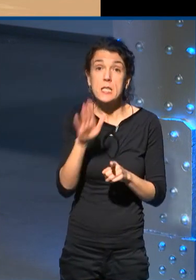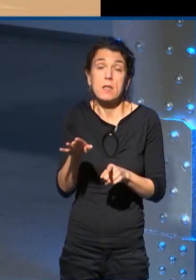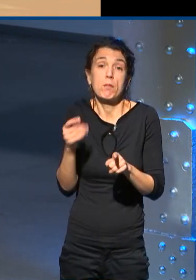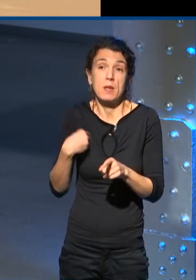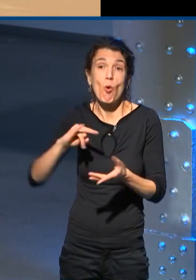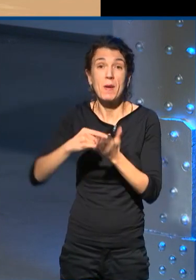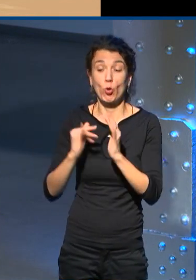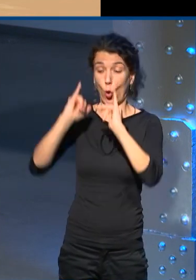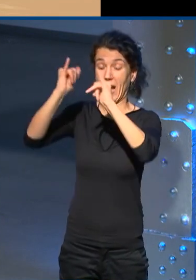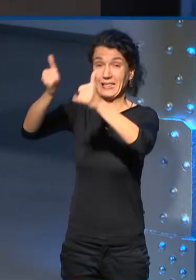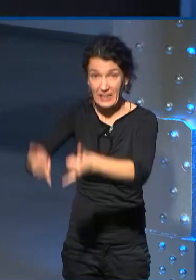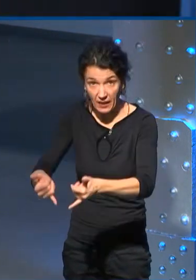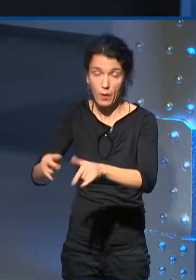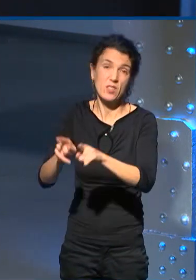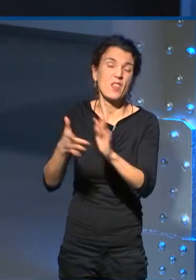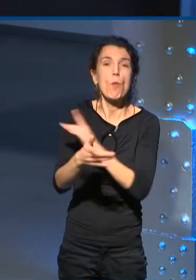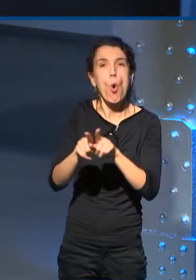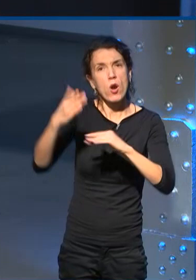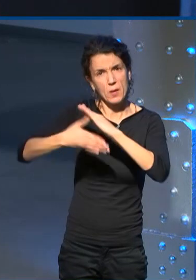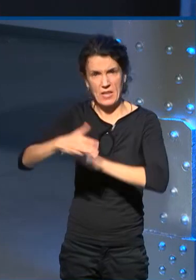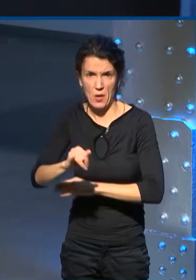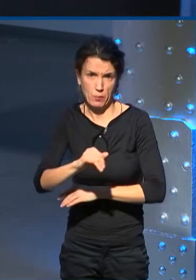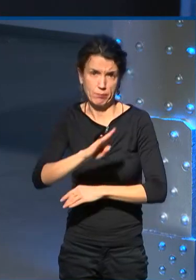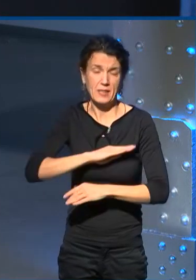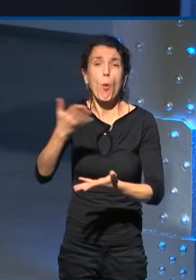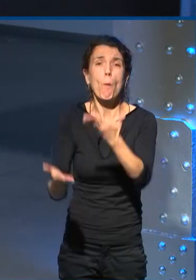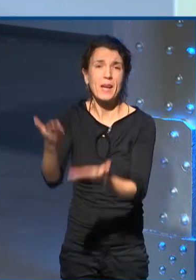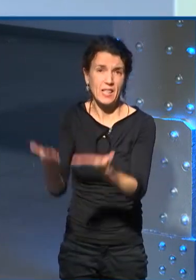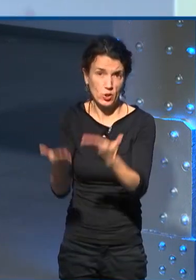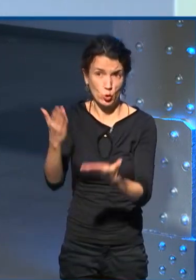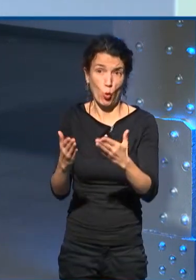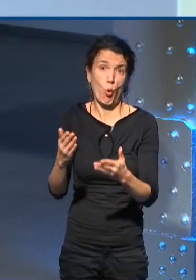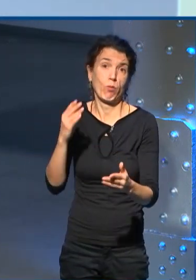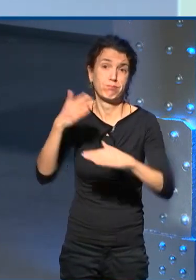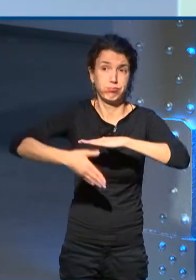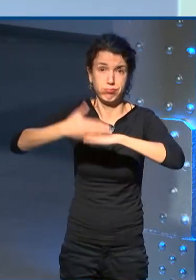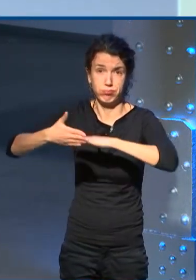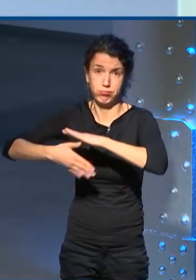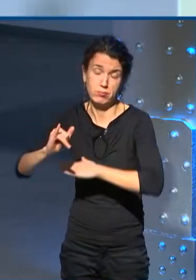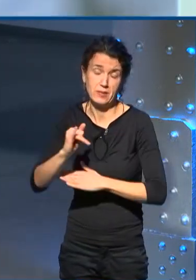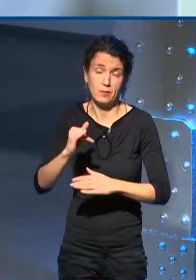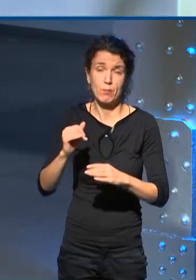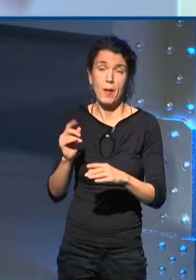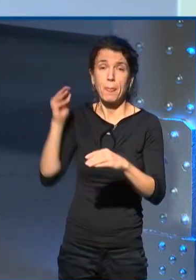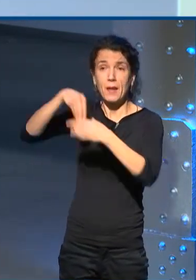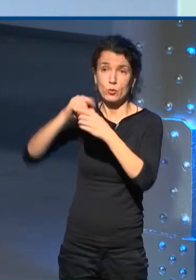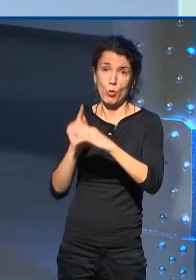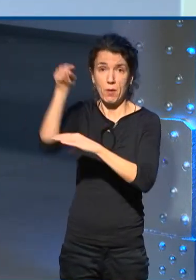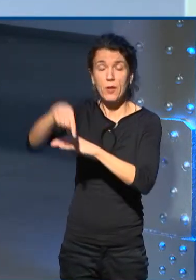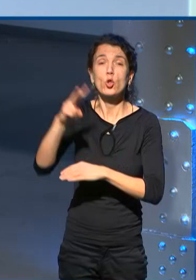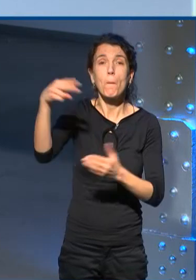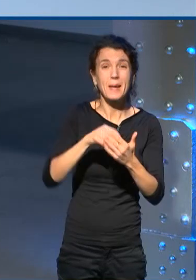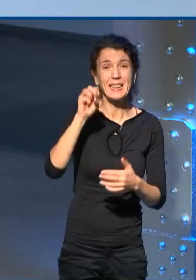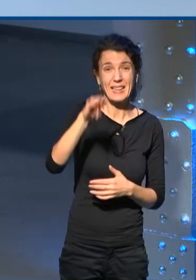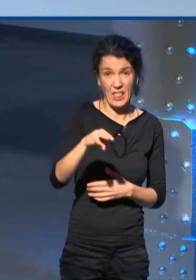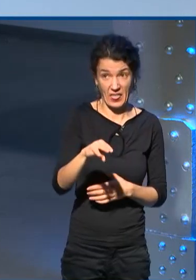método de aterrizaje estaremos muy limitados en masa, fundamentalmente, en el peso que podemos llevar a Marte, porque los airbags pues, tienen sus limitaciones. En